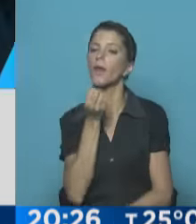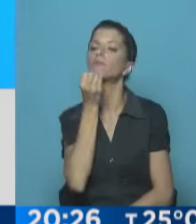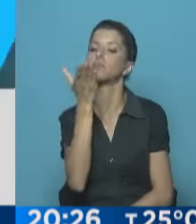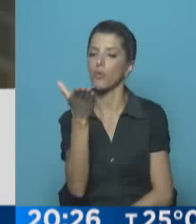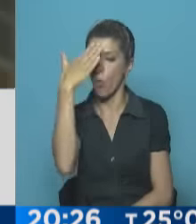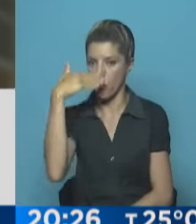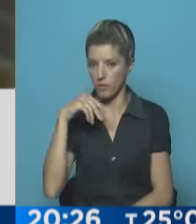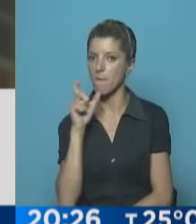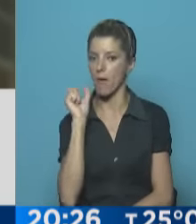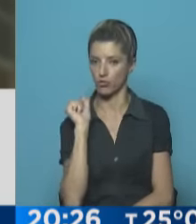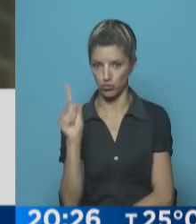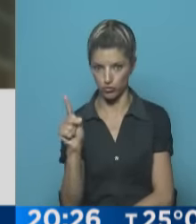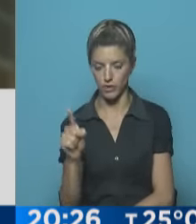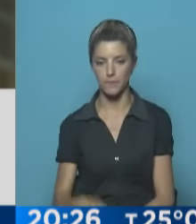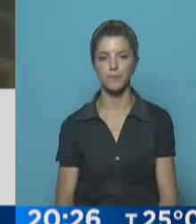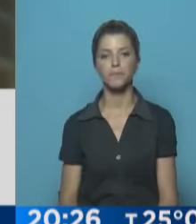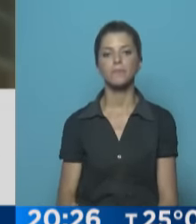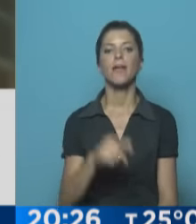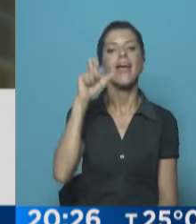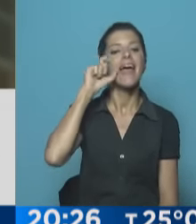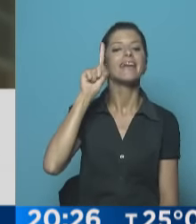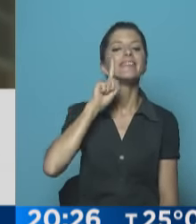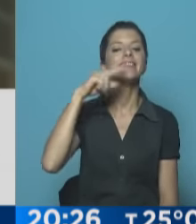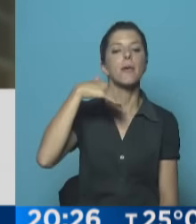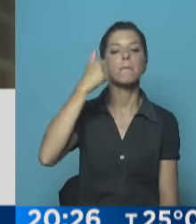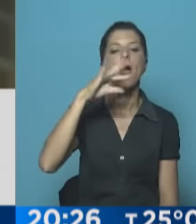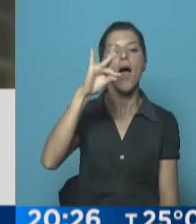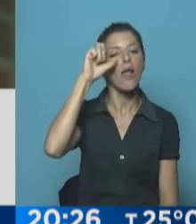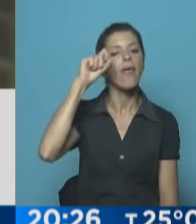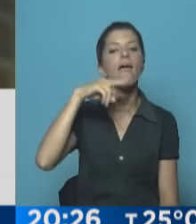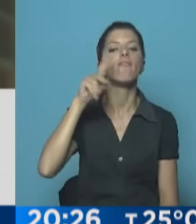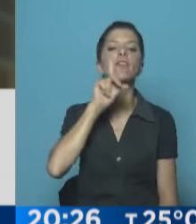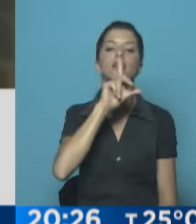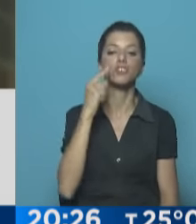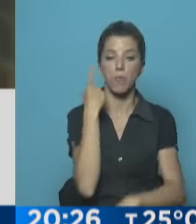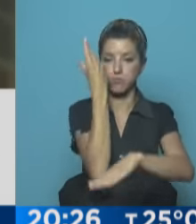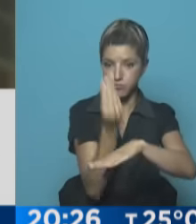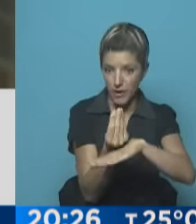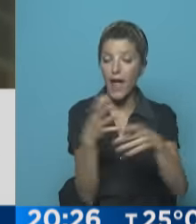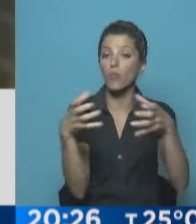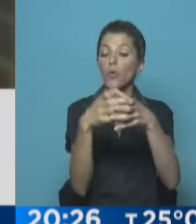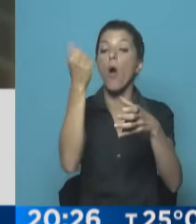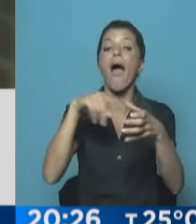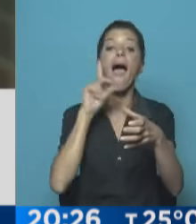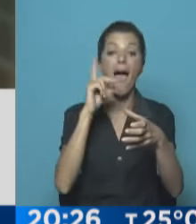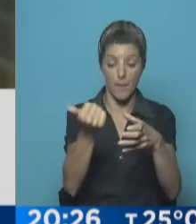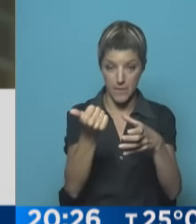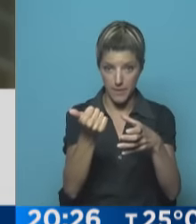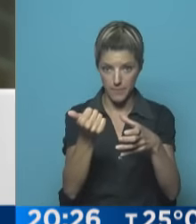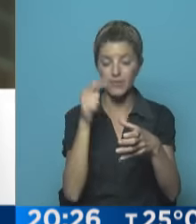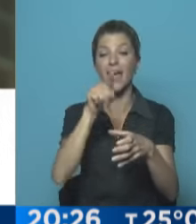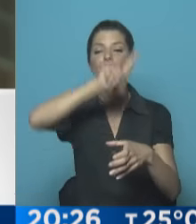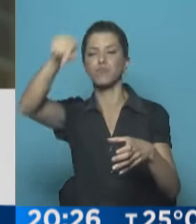palabras. Sima de Villa asumirá en la unidad AMIA. El dirigente chubutense, referente del